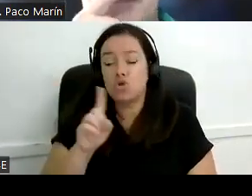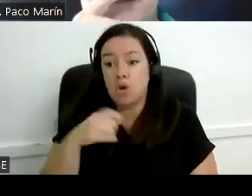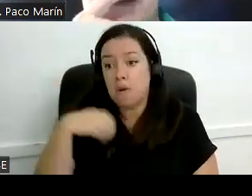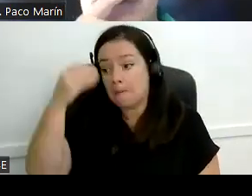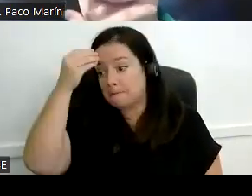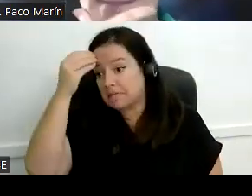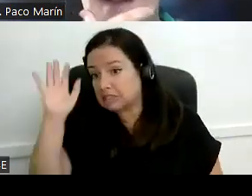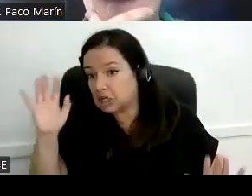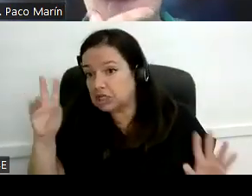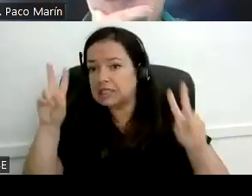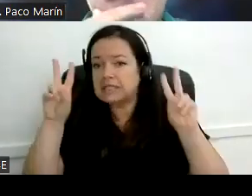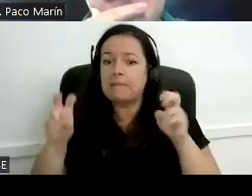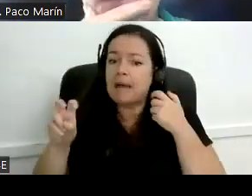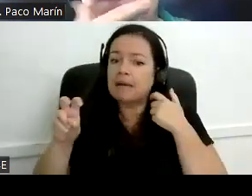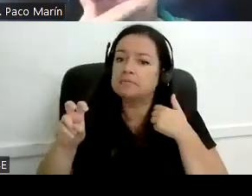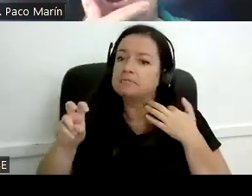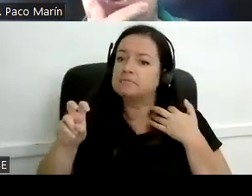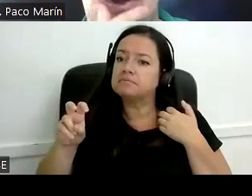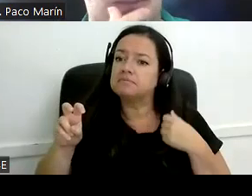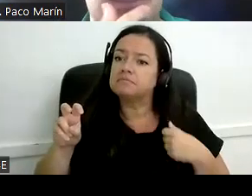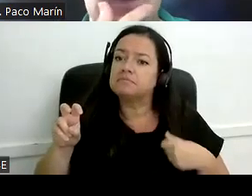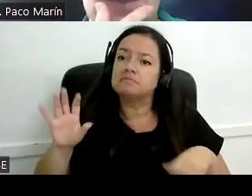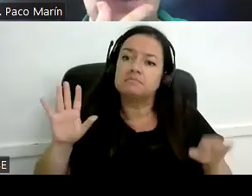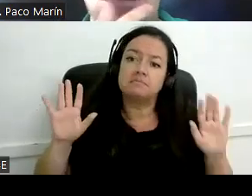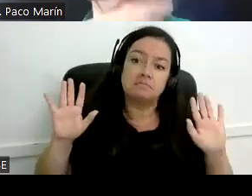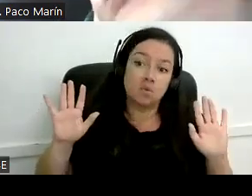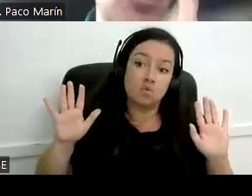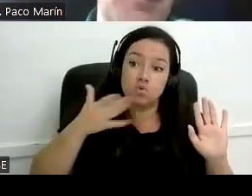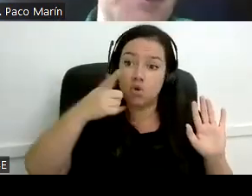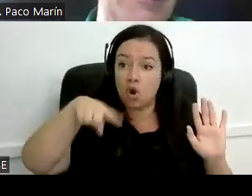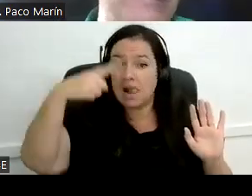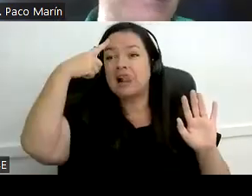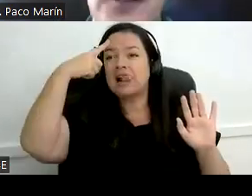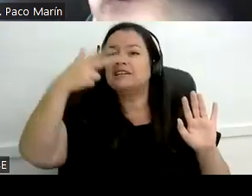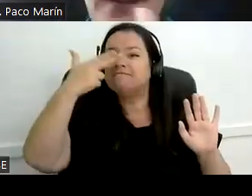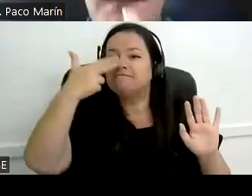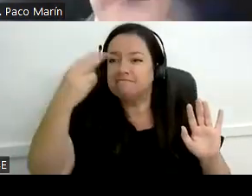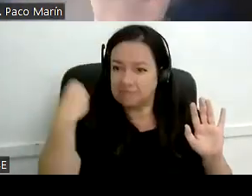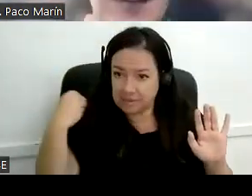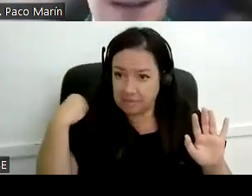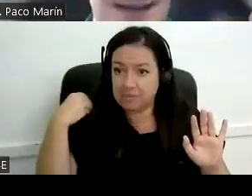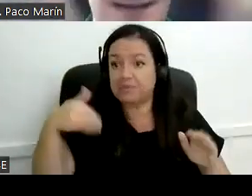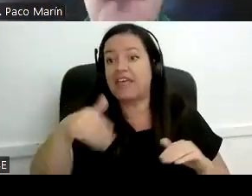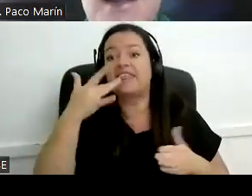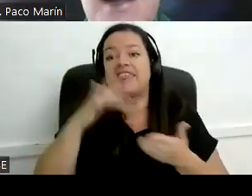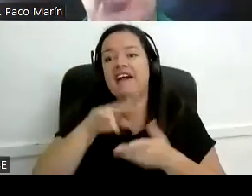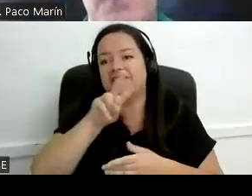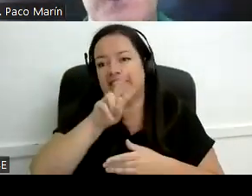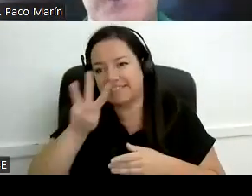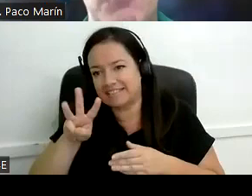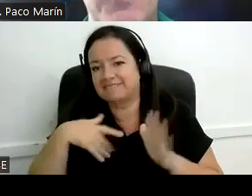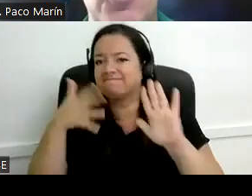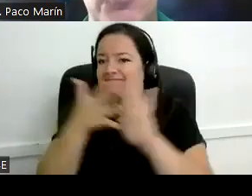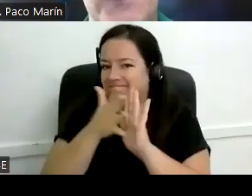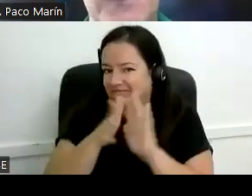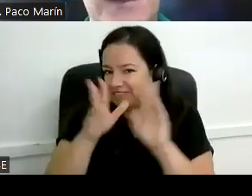pensado algún tema, pero bueno, si se os ocurre alguno, me lo planteáis, y si no, el día 23 ya miraremos a ver